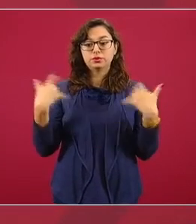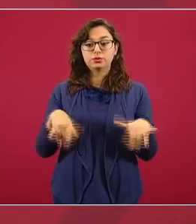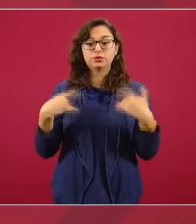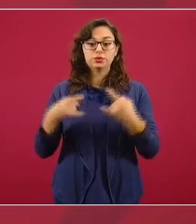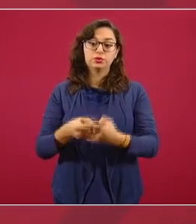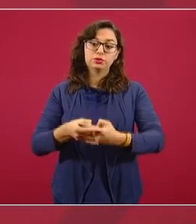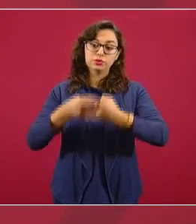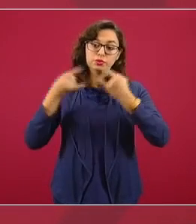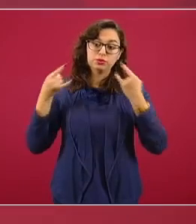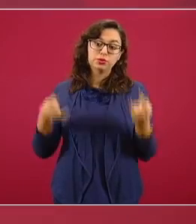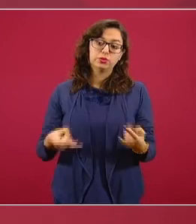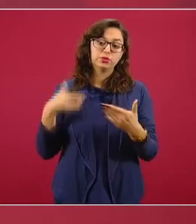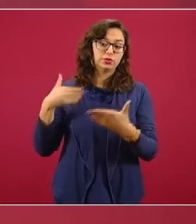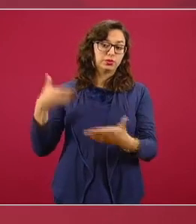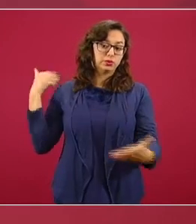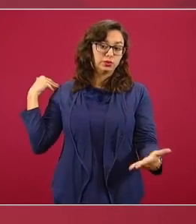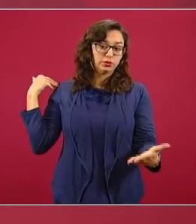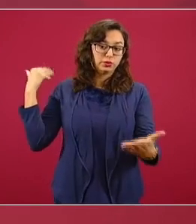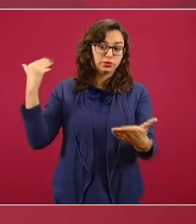histórico,